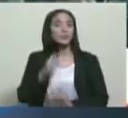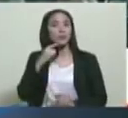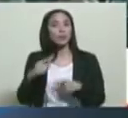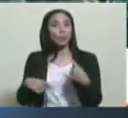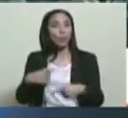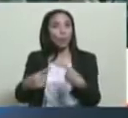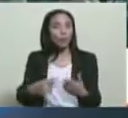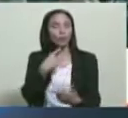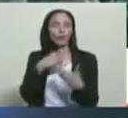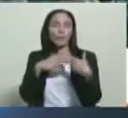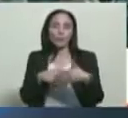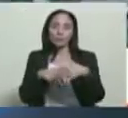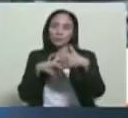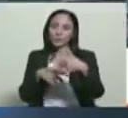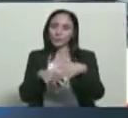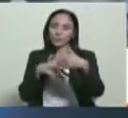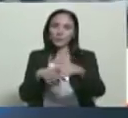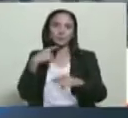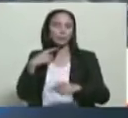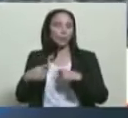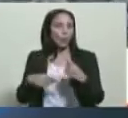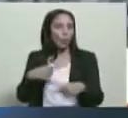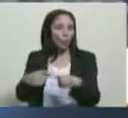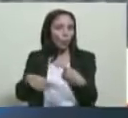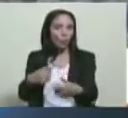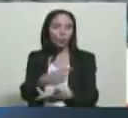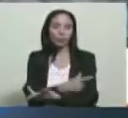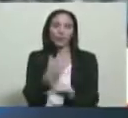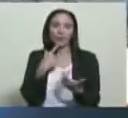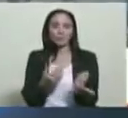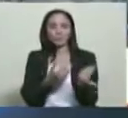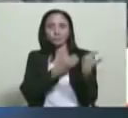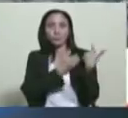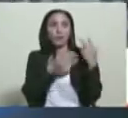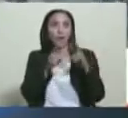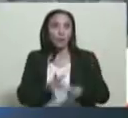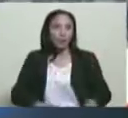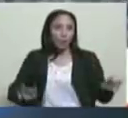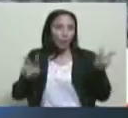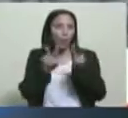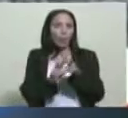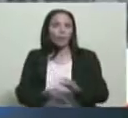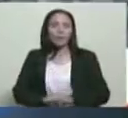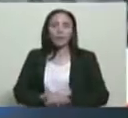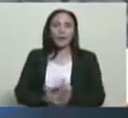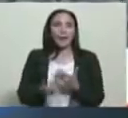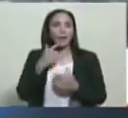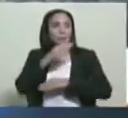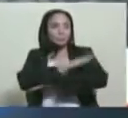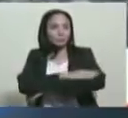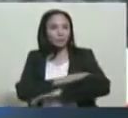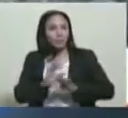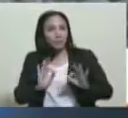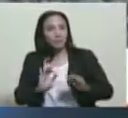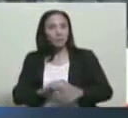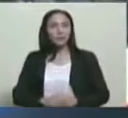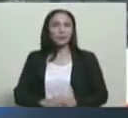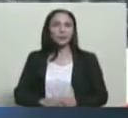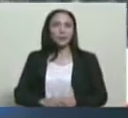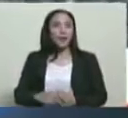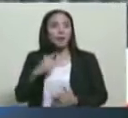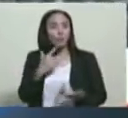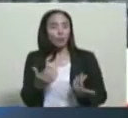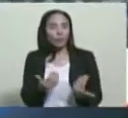estar en marcha militar, todos los días. Reforzando los valores, reforzando la disciplina, reforzando